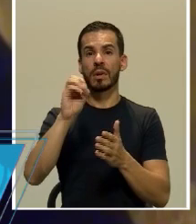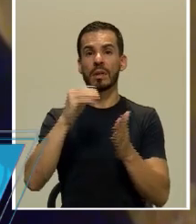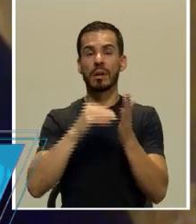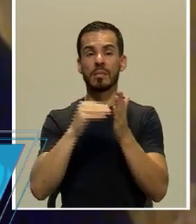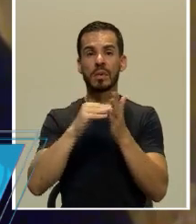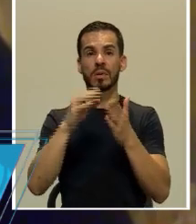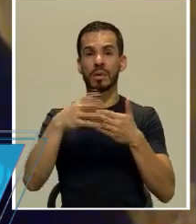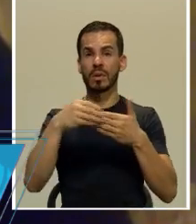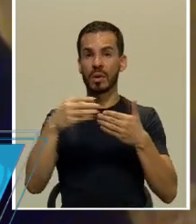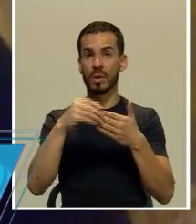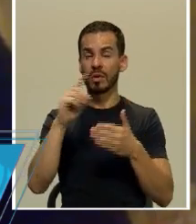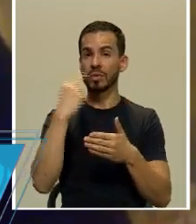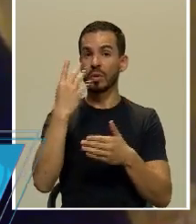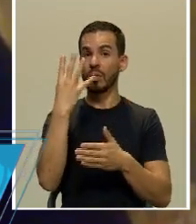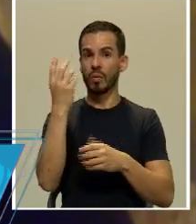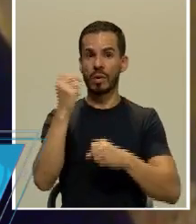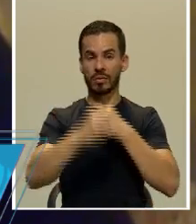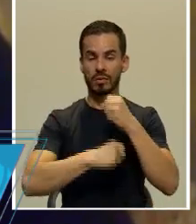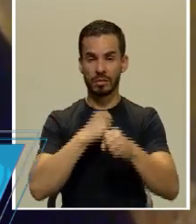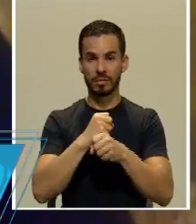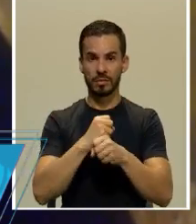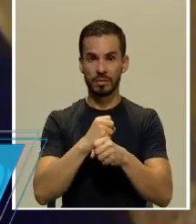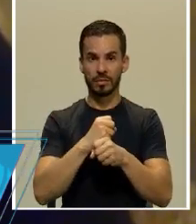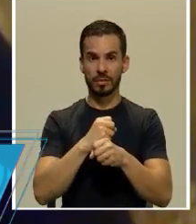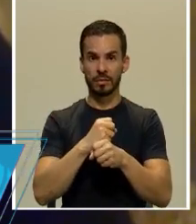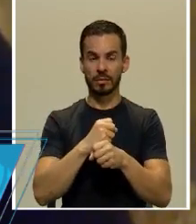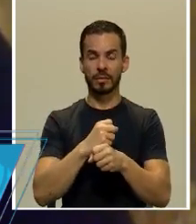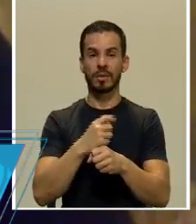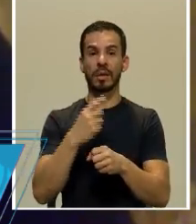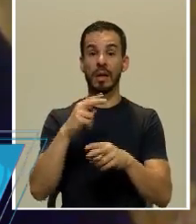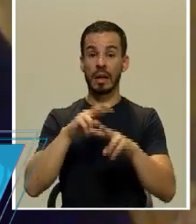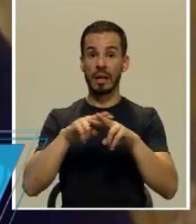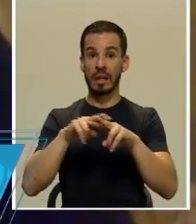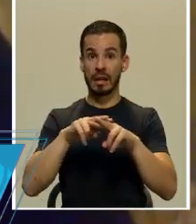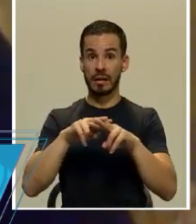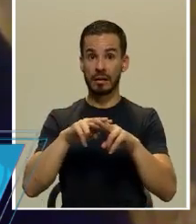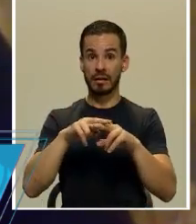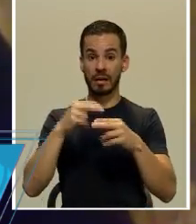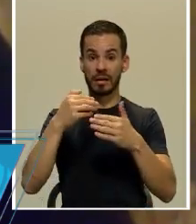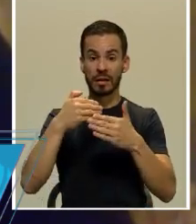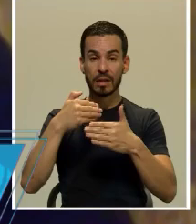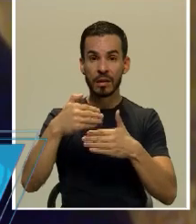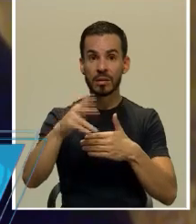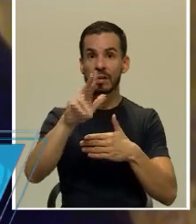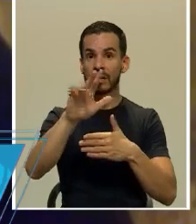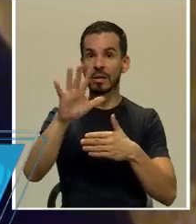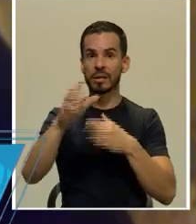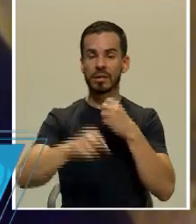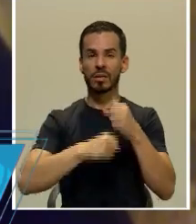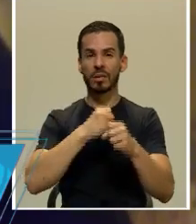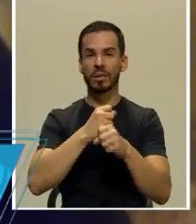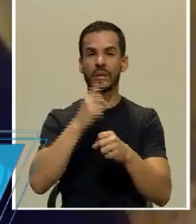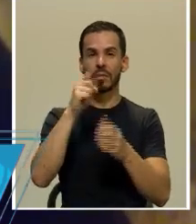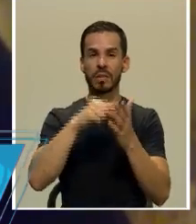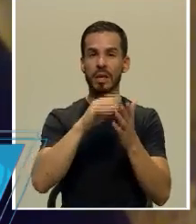millones de dólares, solo en 4 años. El costo del tren a lo largo de 35 años